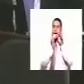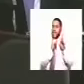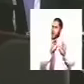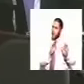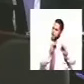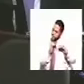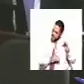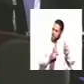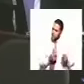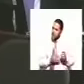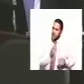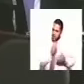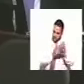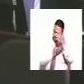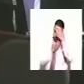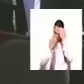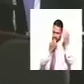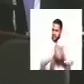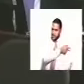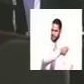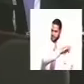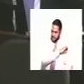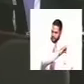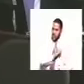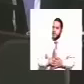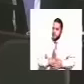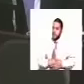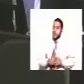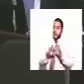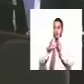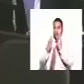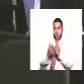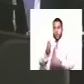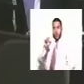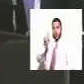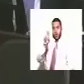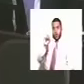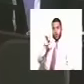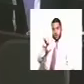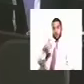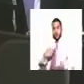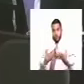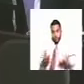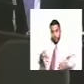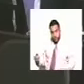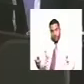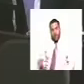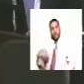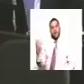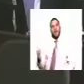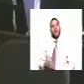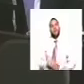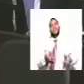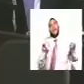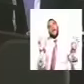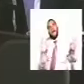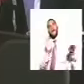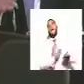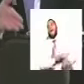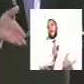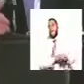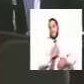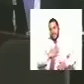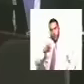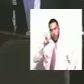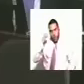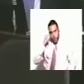de la FARC, que no tienen elegibilidad? Senador Roy, yo quisiera que usted no se quejara tanto de mi gobierno,